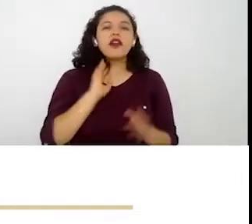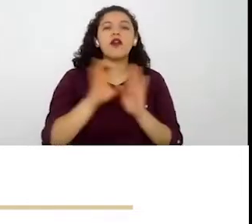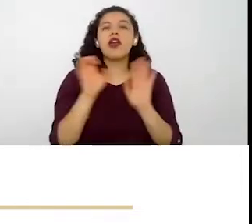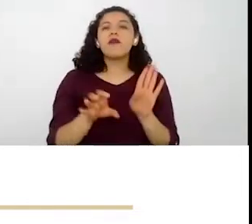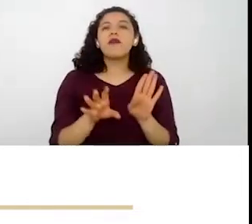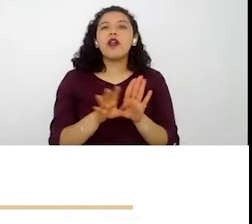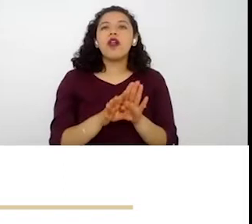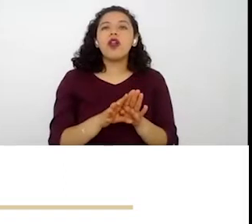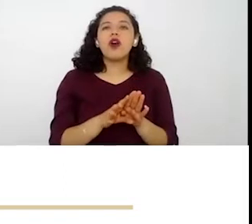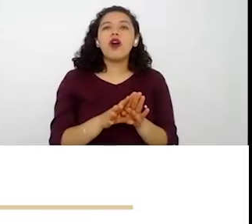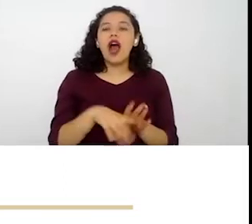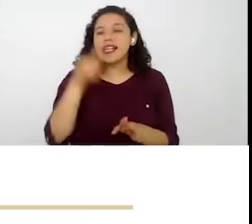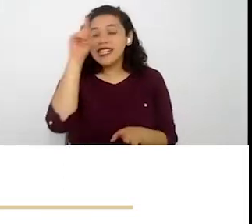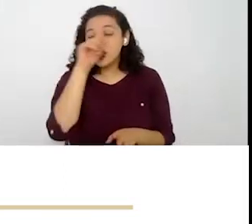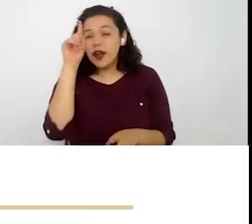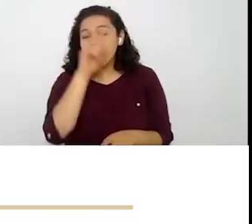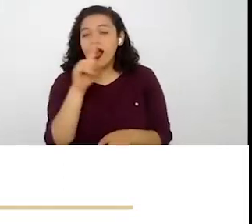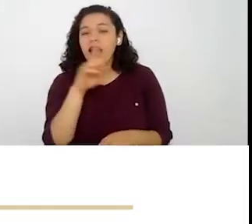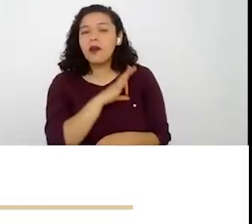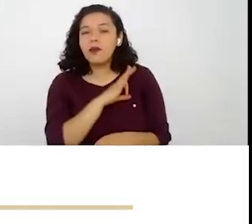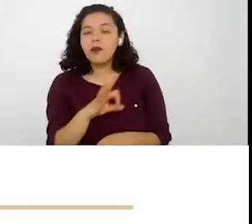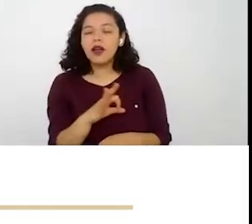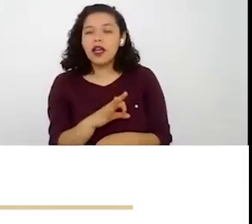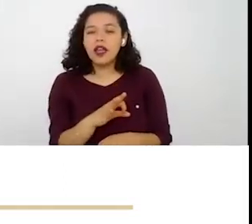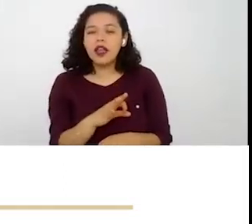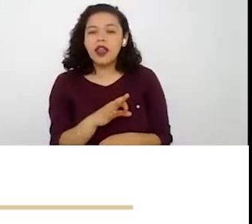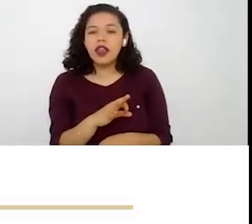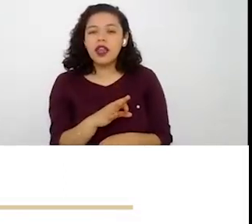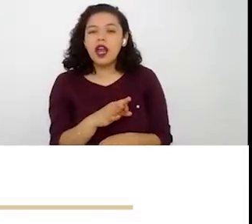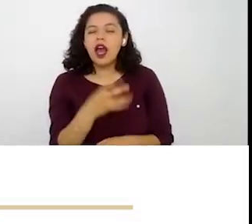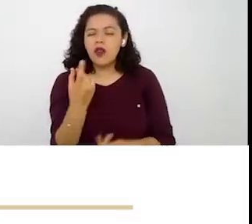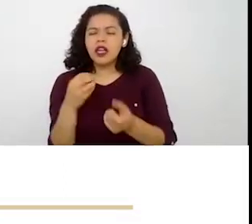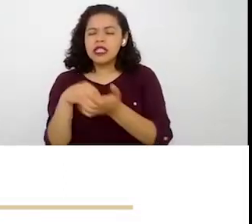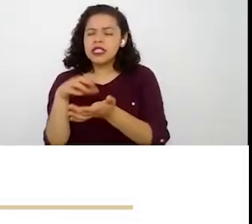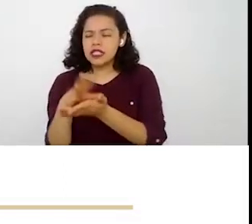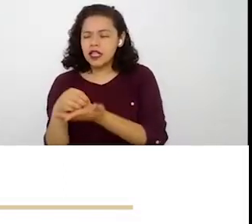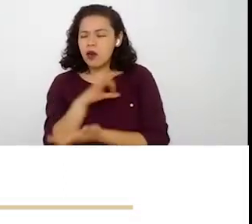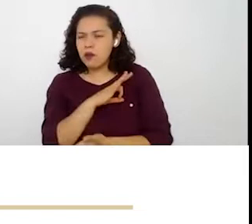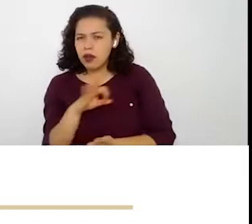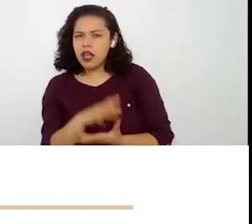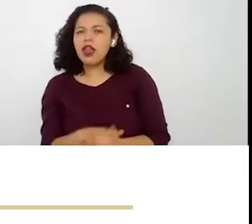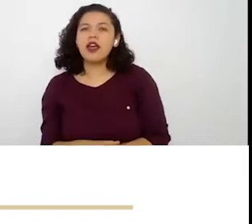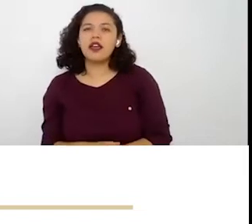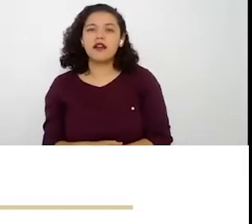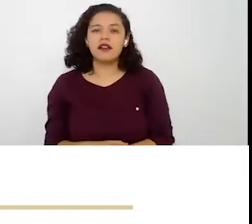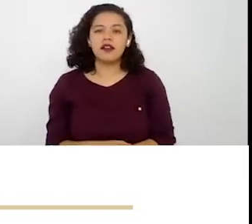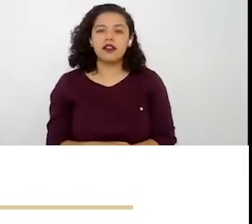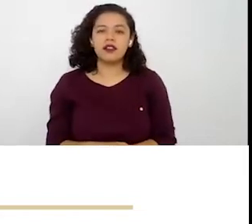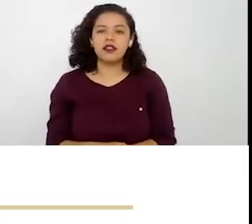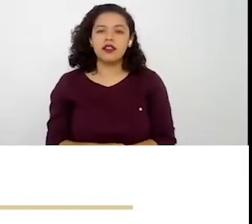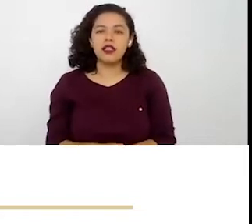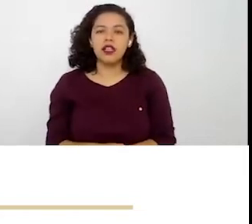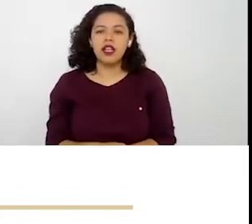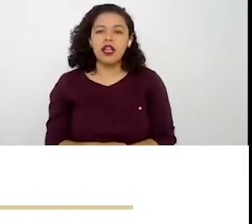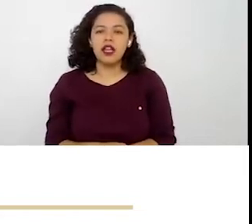como una asesoría que se puede dar con alguna sesiones sí es es un son